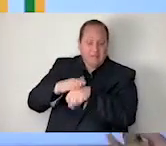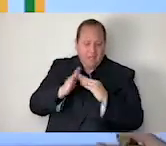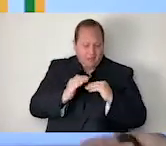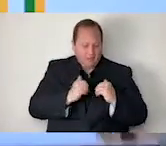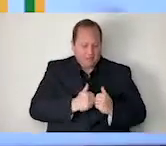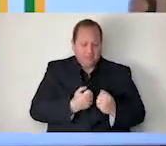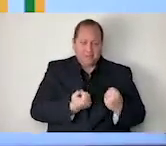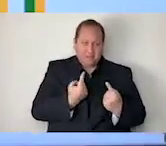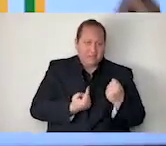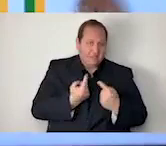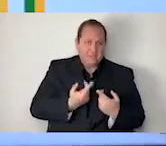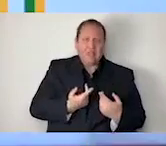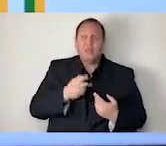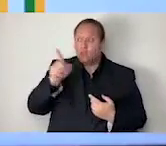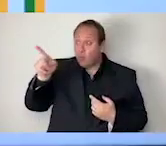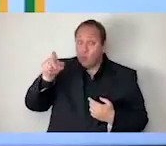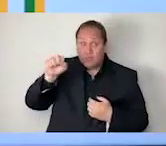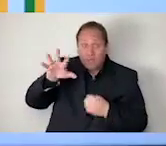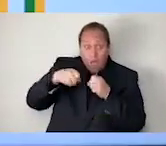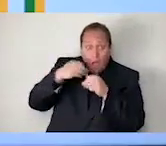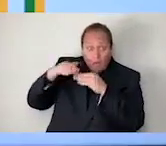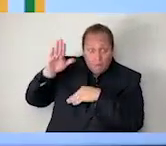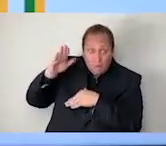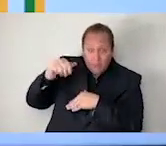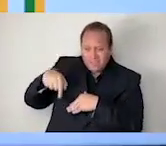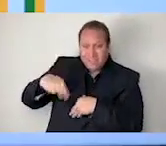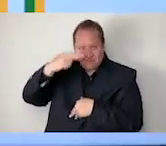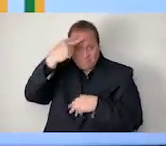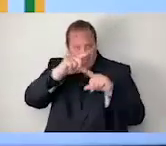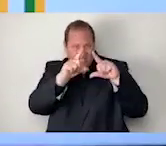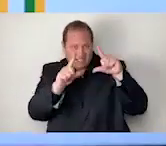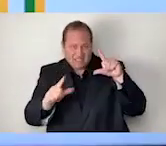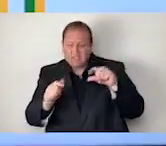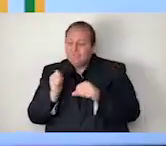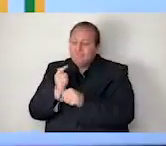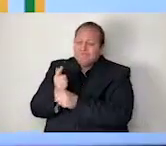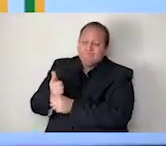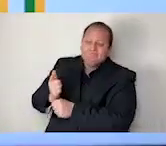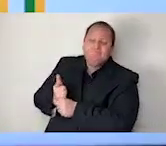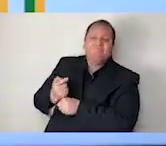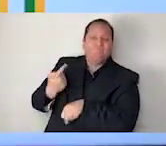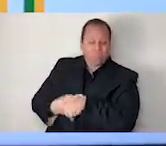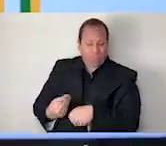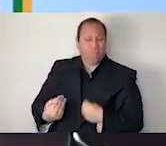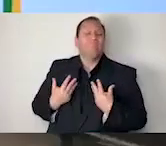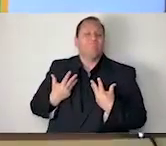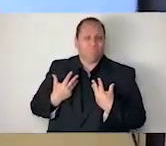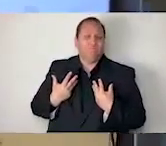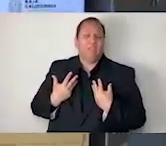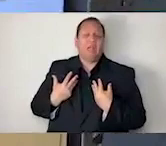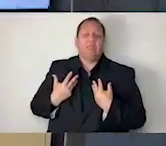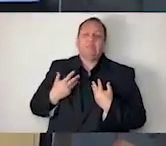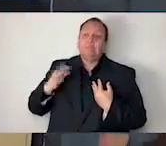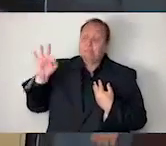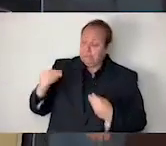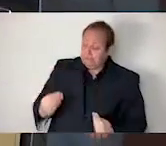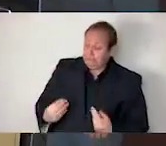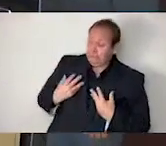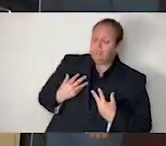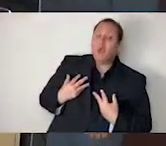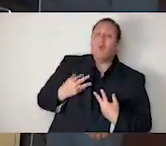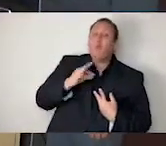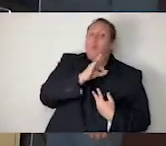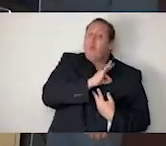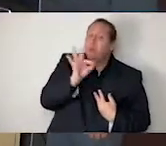tienes más probabilidad de ser hospitalizado que el teatro pero también al mismo tiempo quiere decir que viéndolos del otro punto de vista